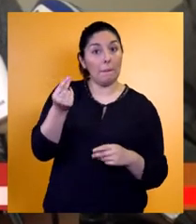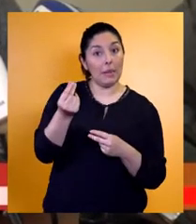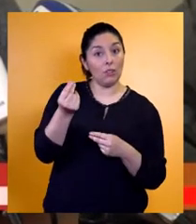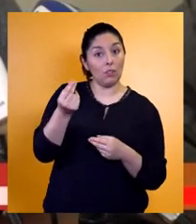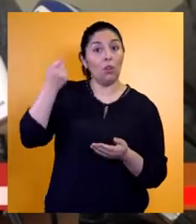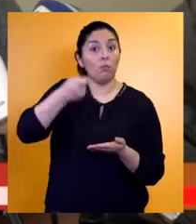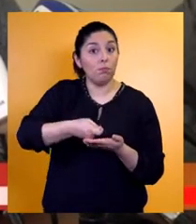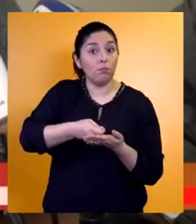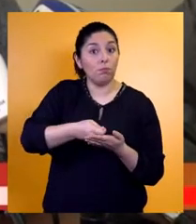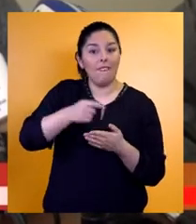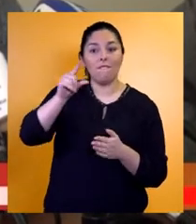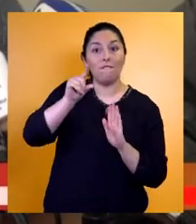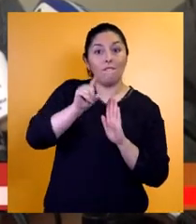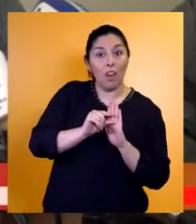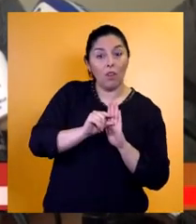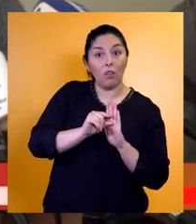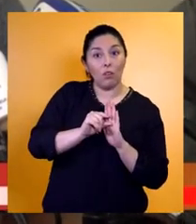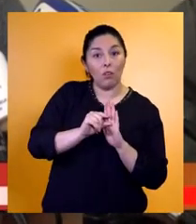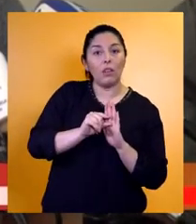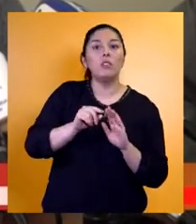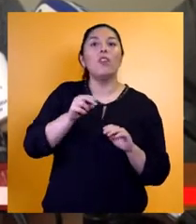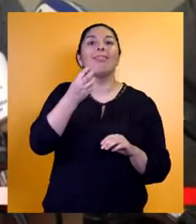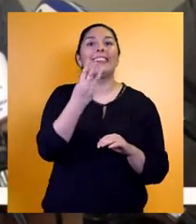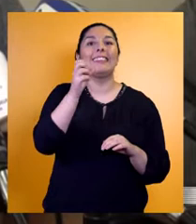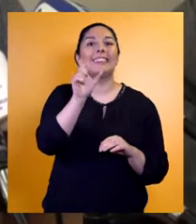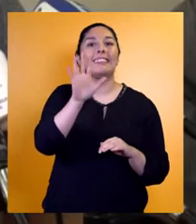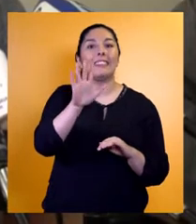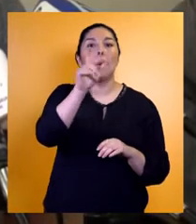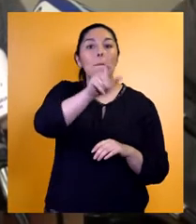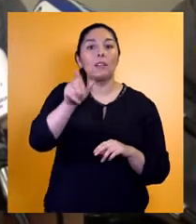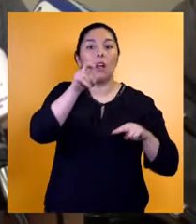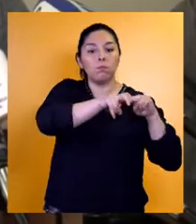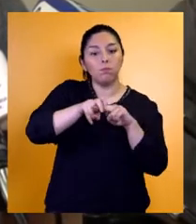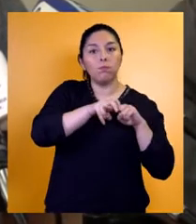aerolínea. Nosotros necesitamos cubrir 35 butacas por tramo,